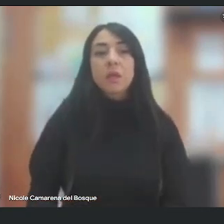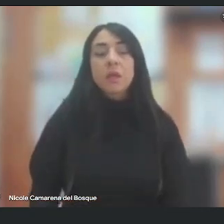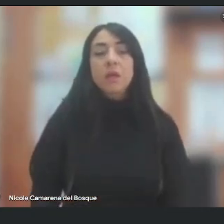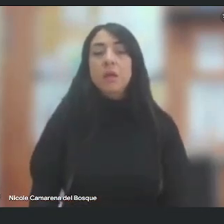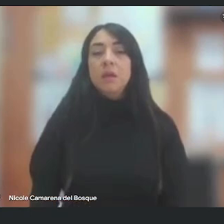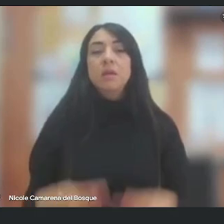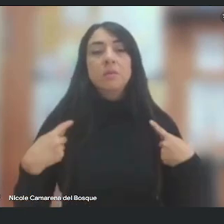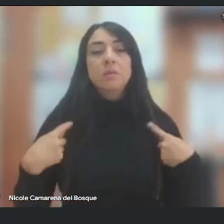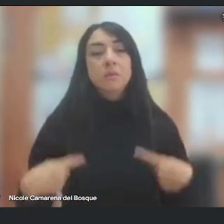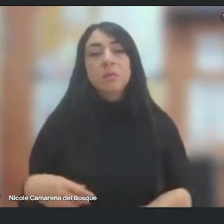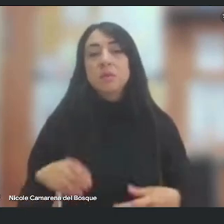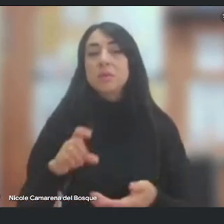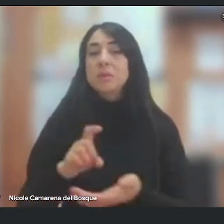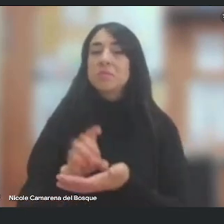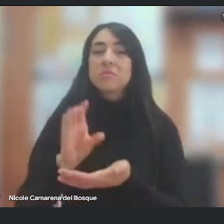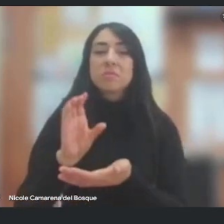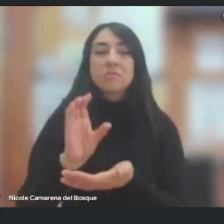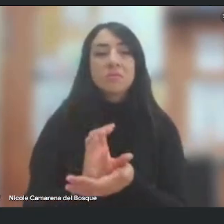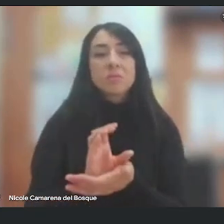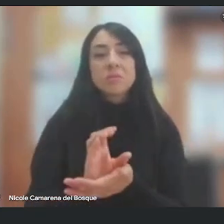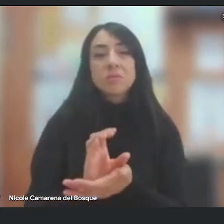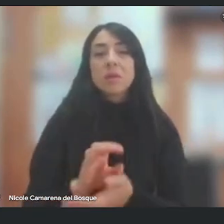en sexualidad.